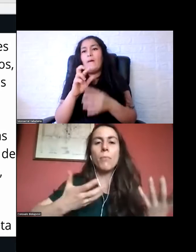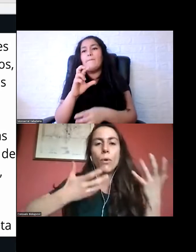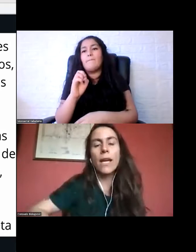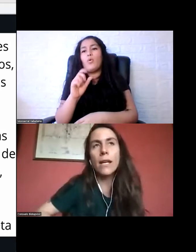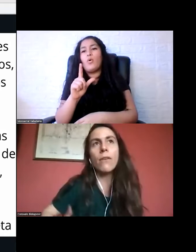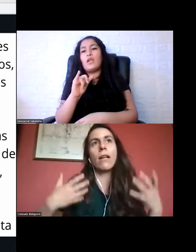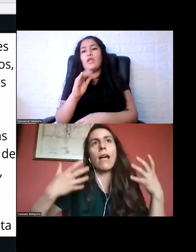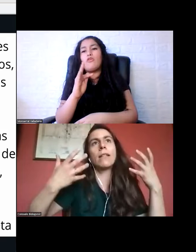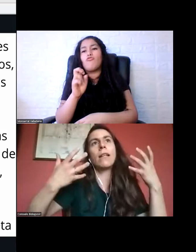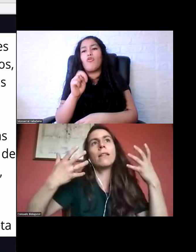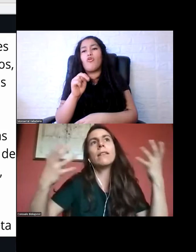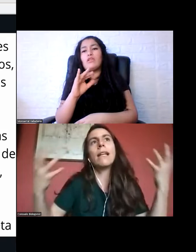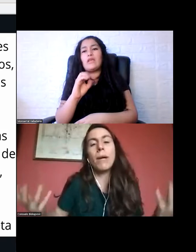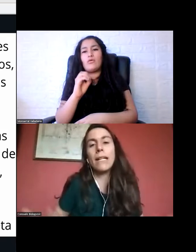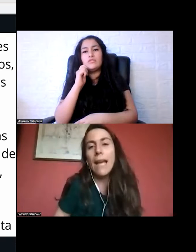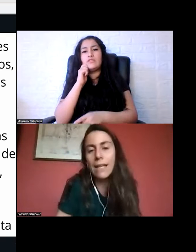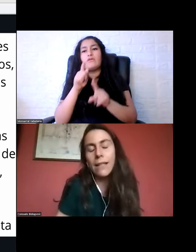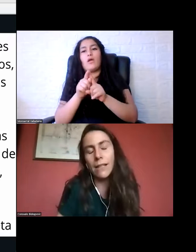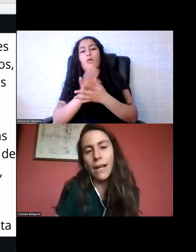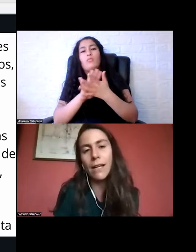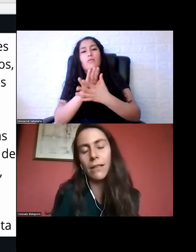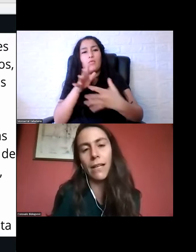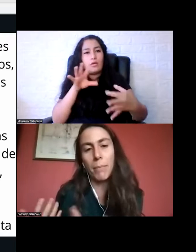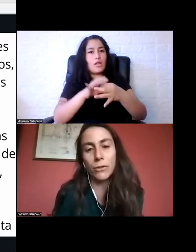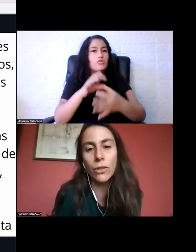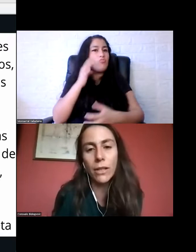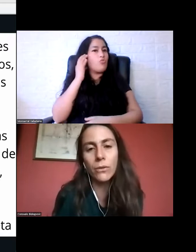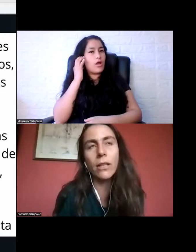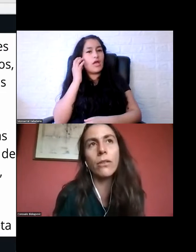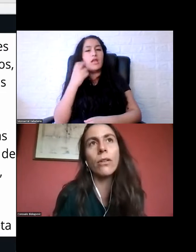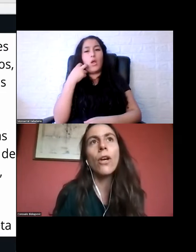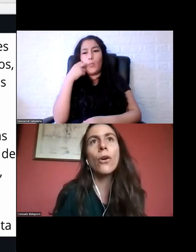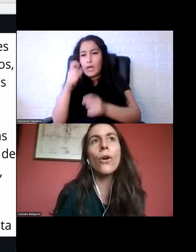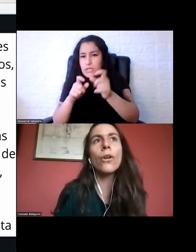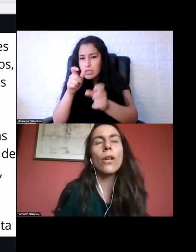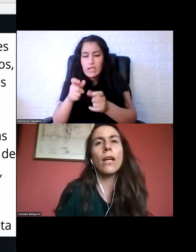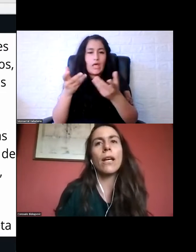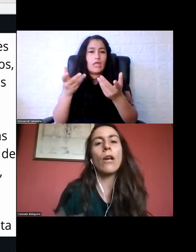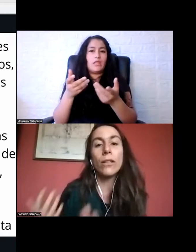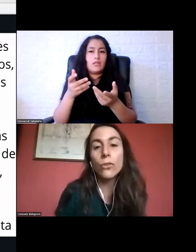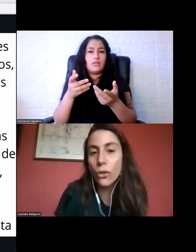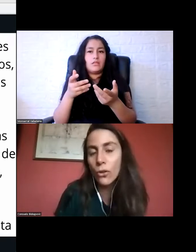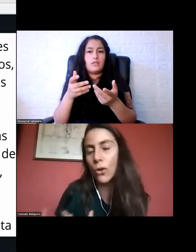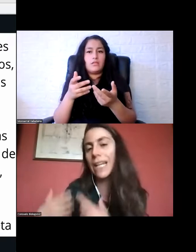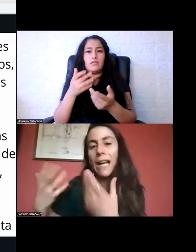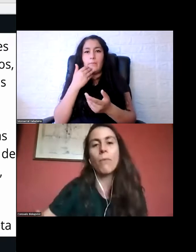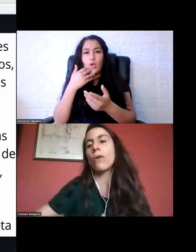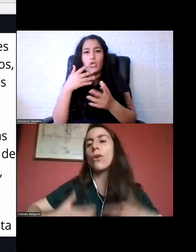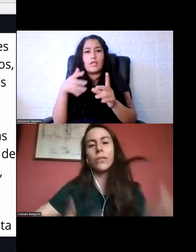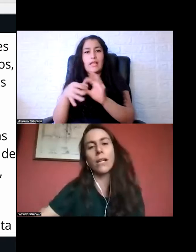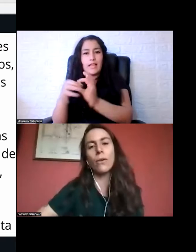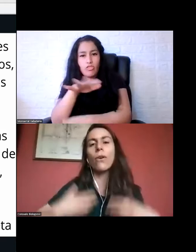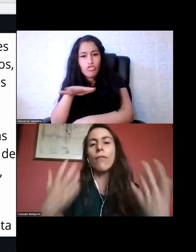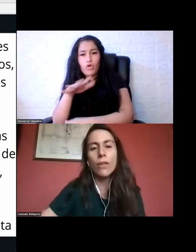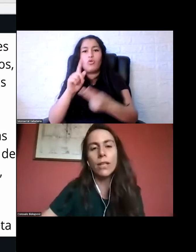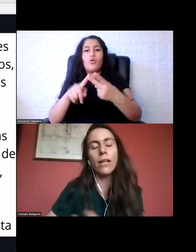las mujeres o de la humanidad en general, de las personas, ¿no es cierto?, con los entornos, con el agua, con